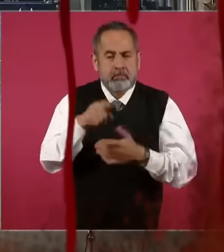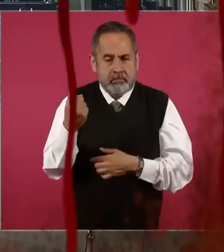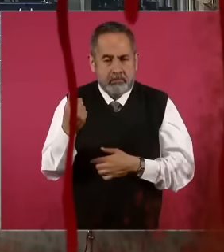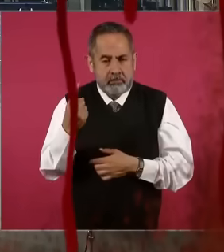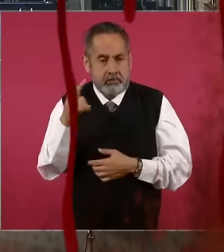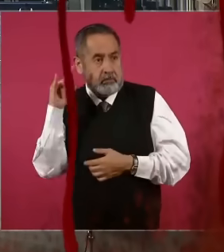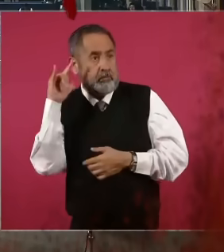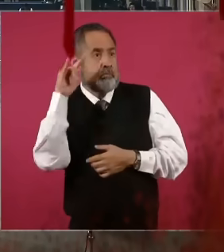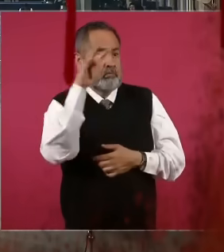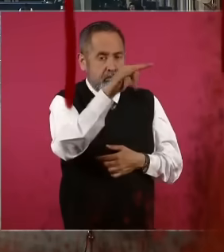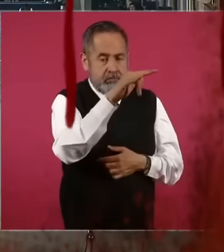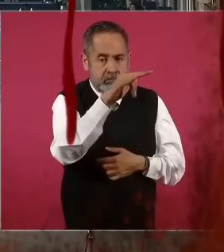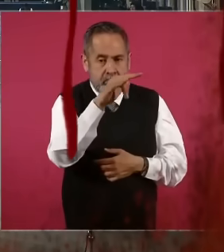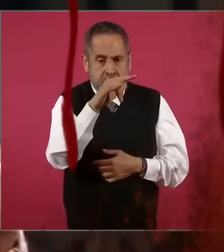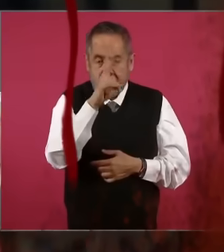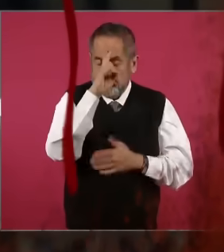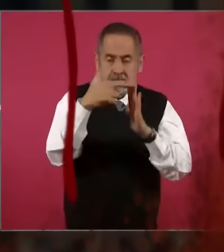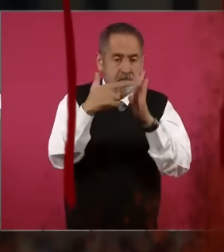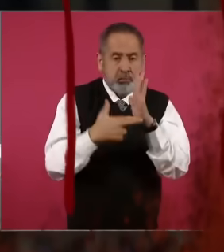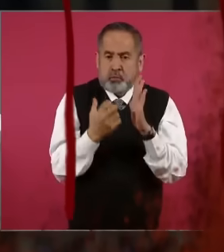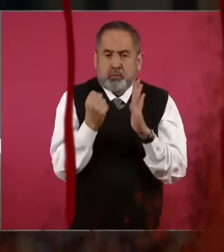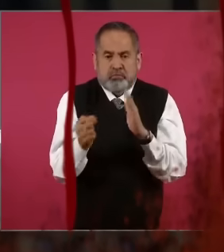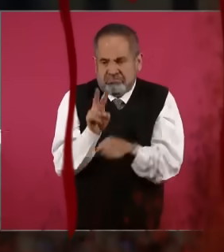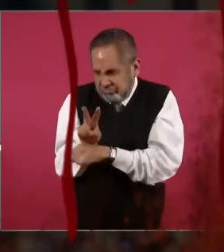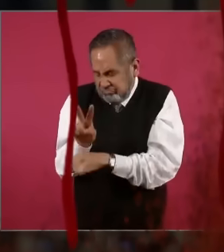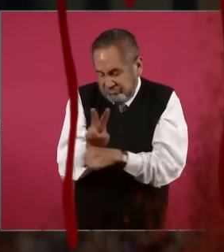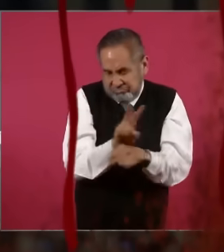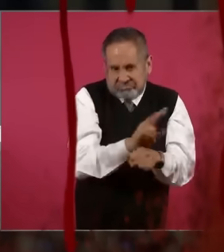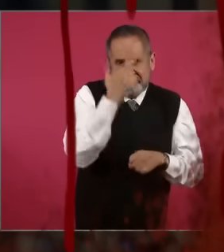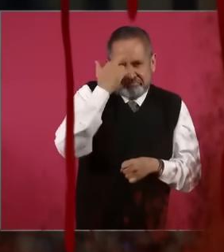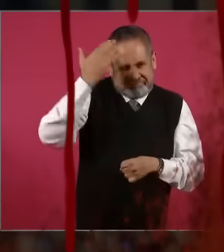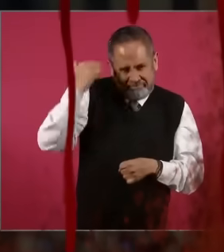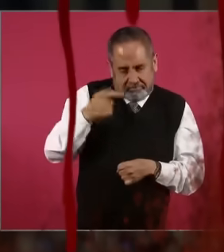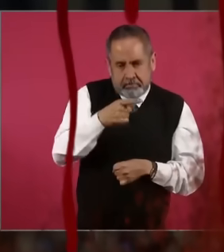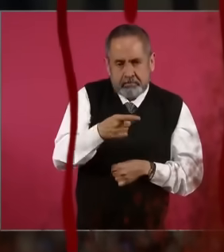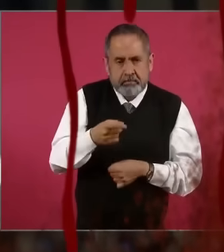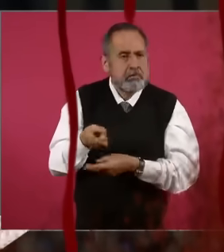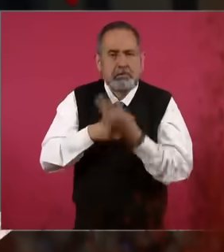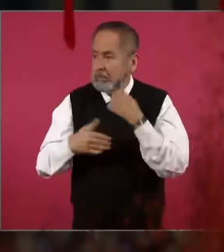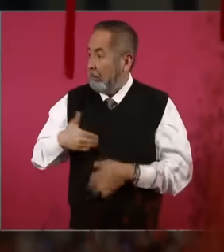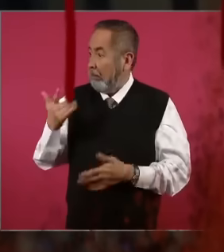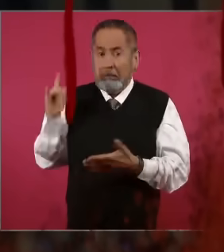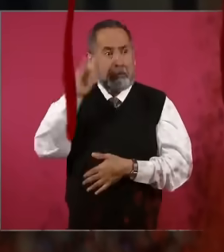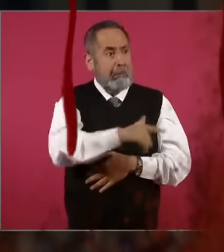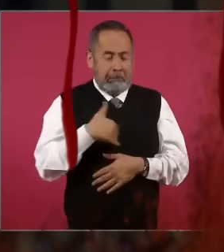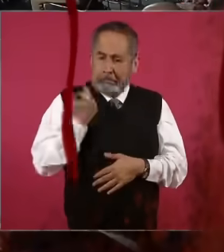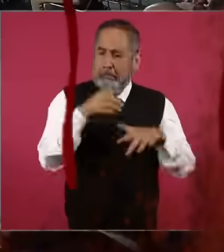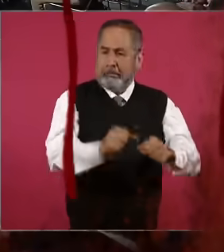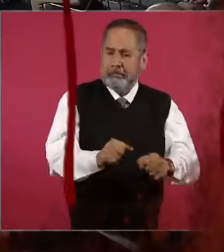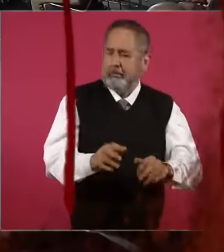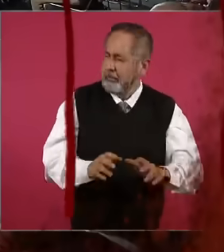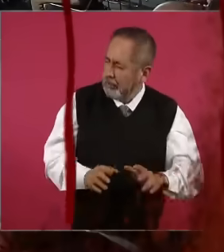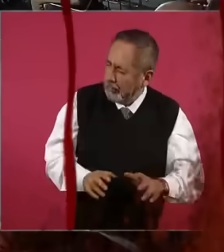problema de que ingresen a México es por culpa de nuestras aduanas. Son nuestras aduanas las que permiten que esto